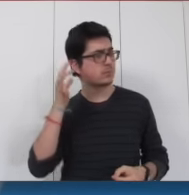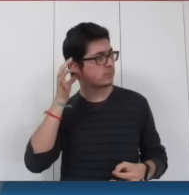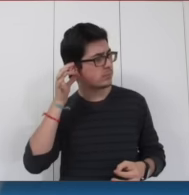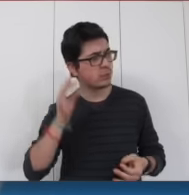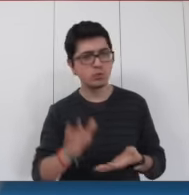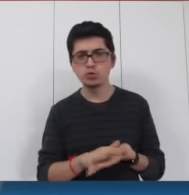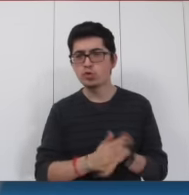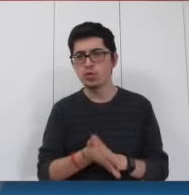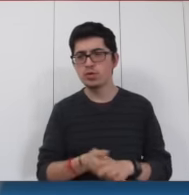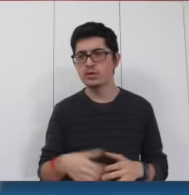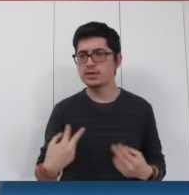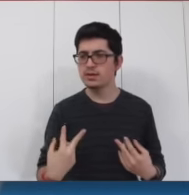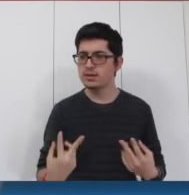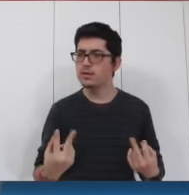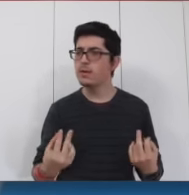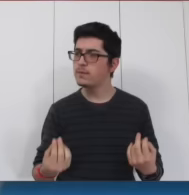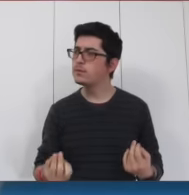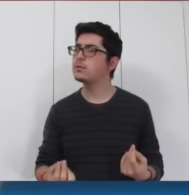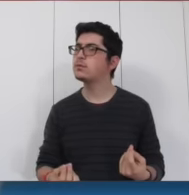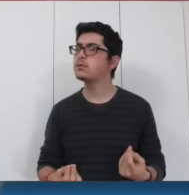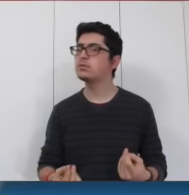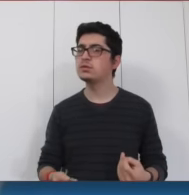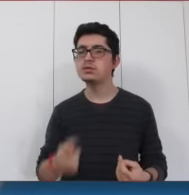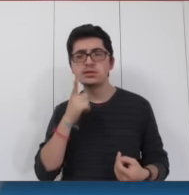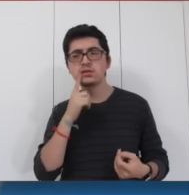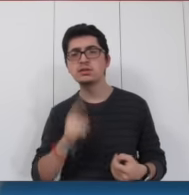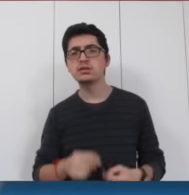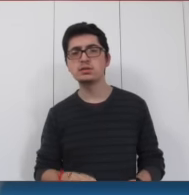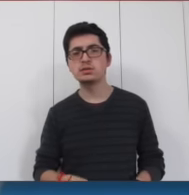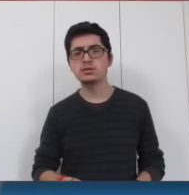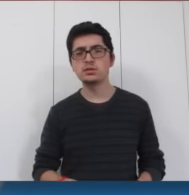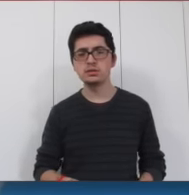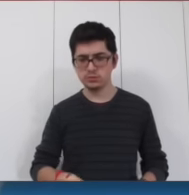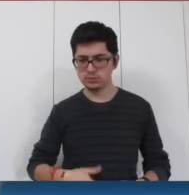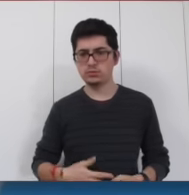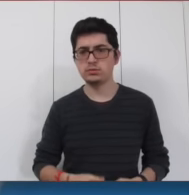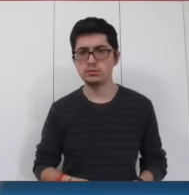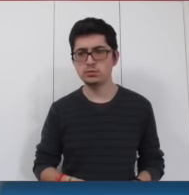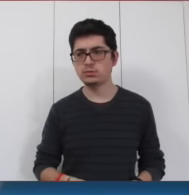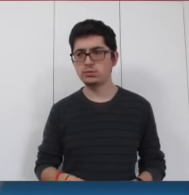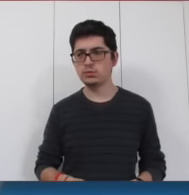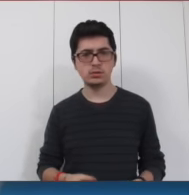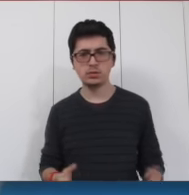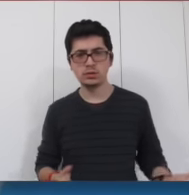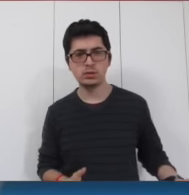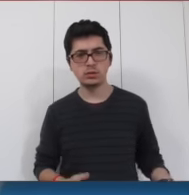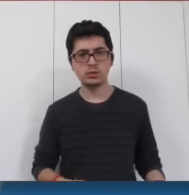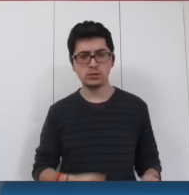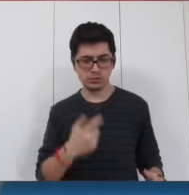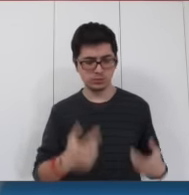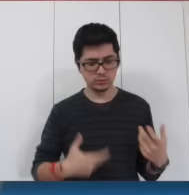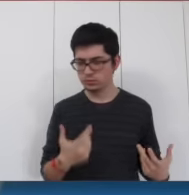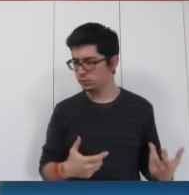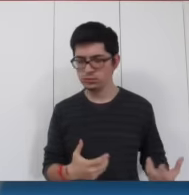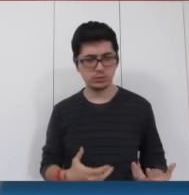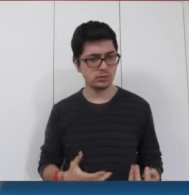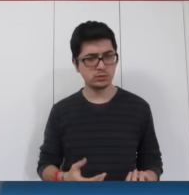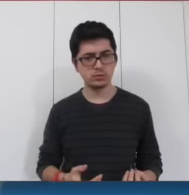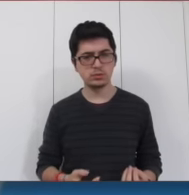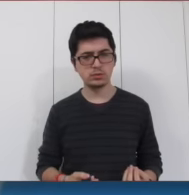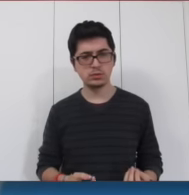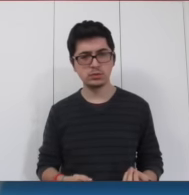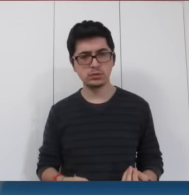ella ve como todos los días la gente pasa, se va, tiene aventuras, y ella se encuentra ahí inmersa en el constante